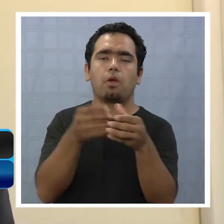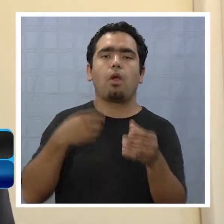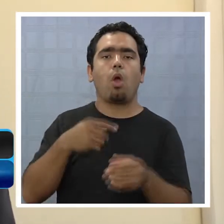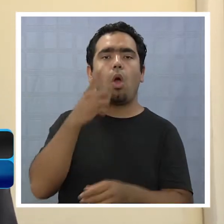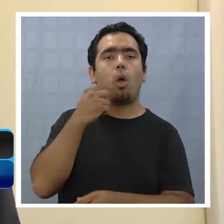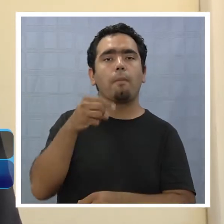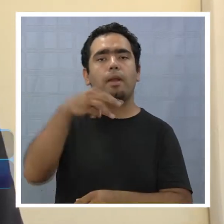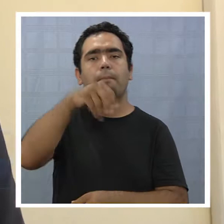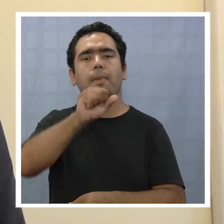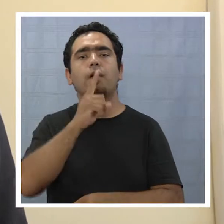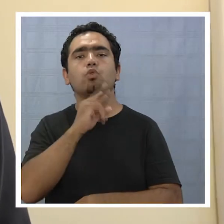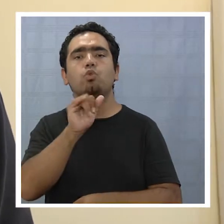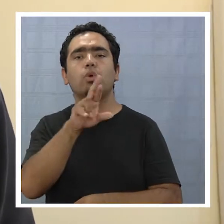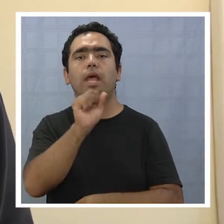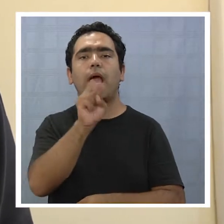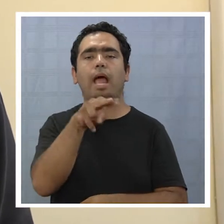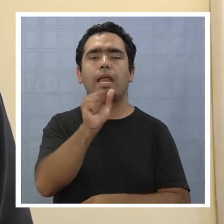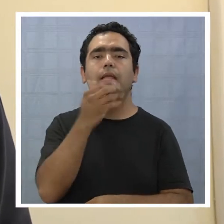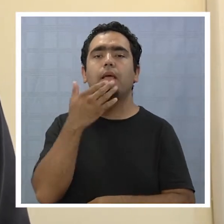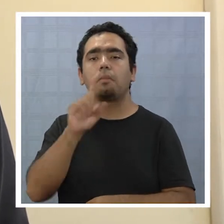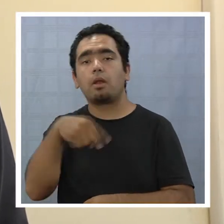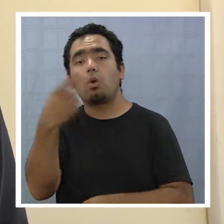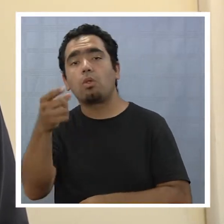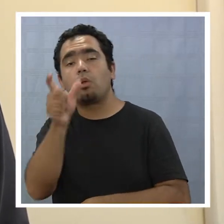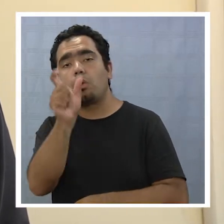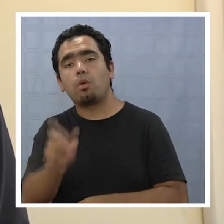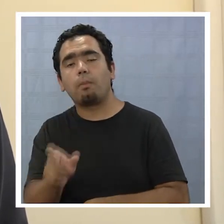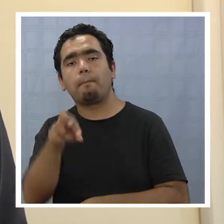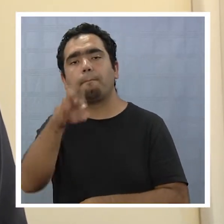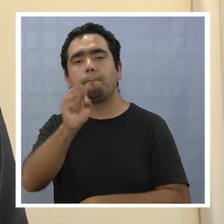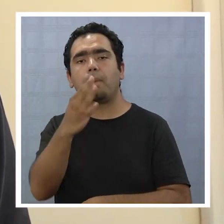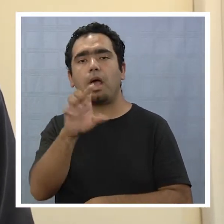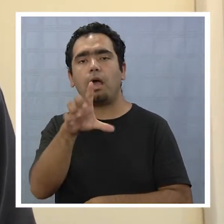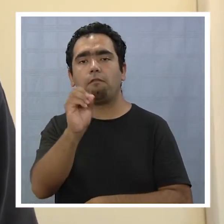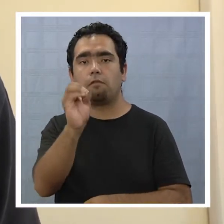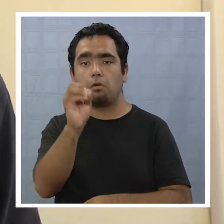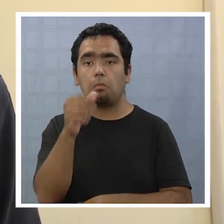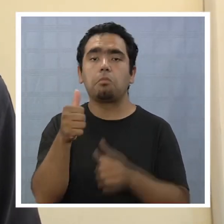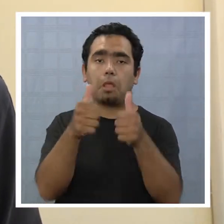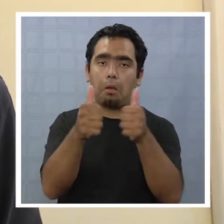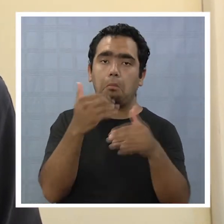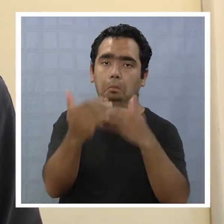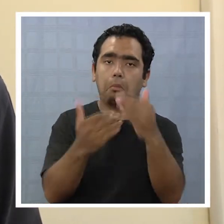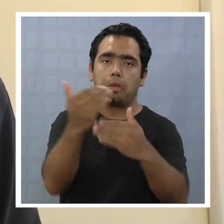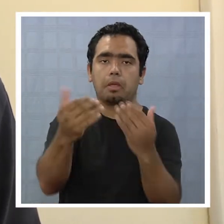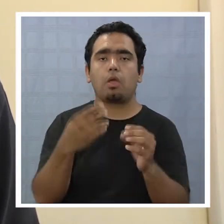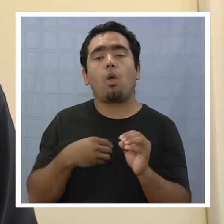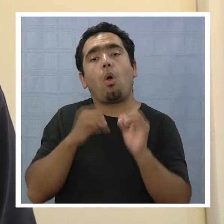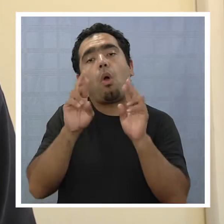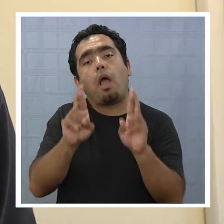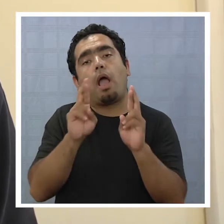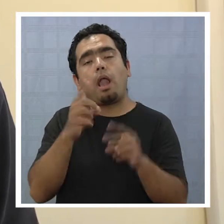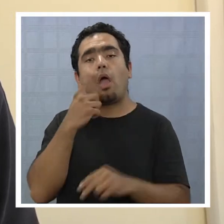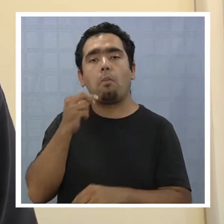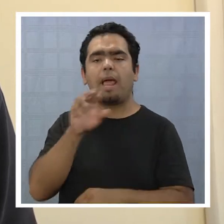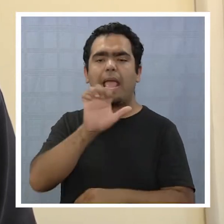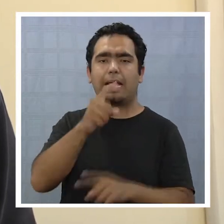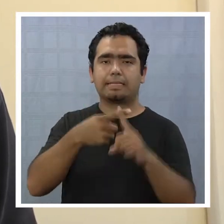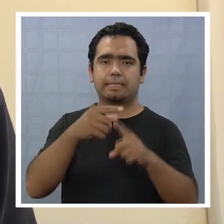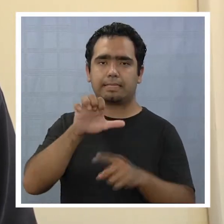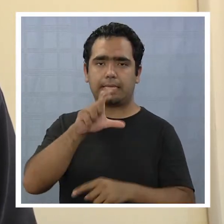llegado en el caso de Maturana y el caso de Pablo Mota González han andado bastante bien y esperamos también que Ezequiel se pueda